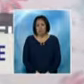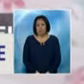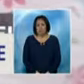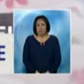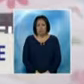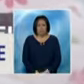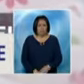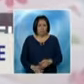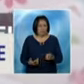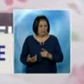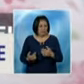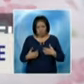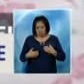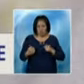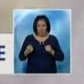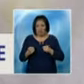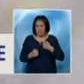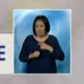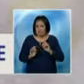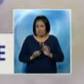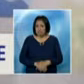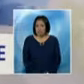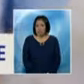su reacción fue así.